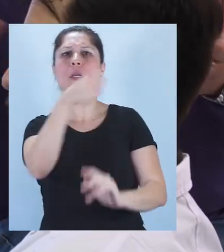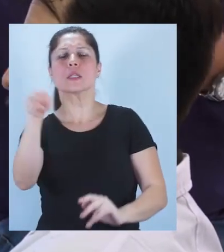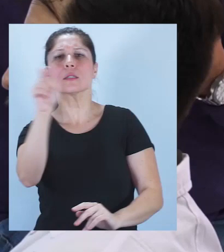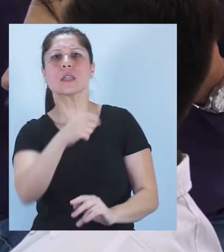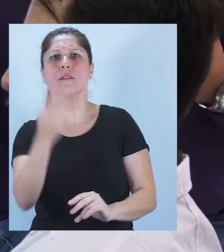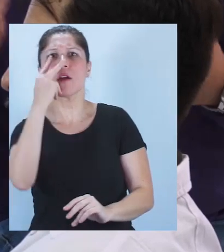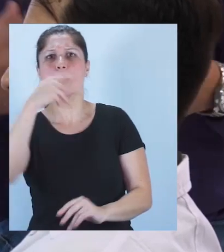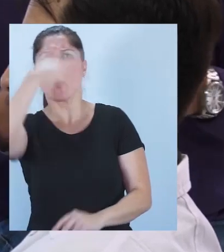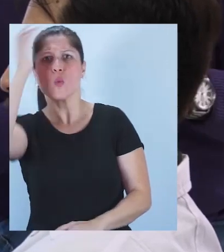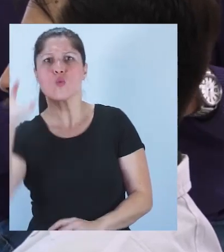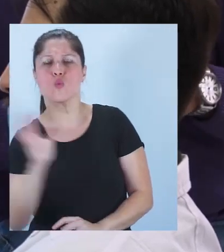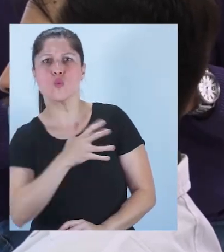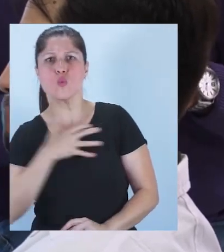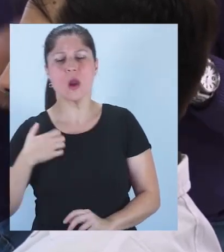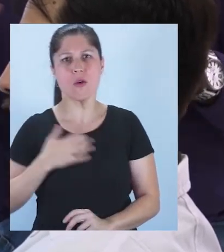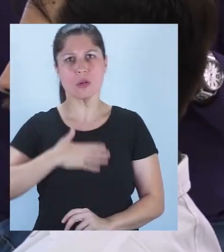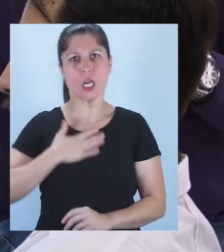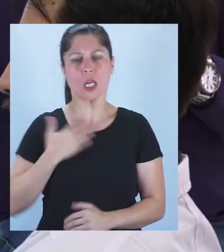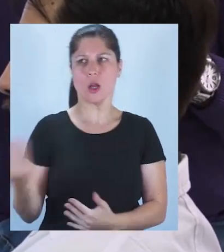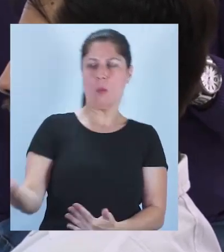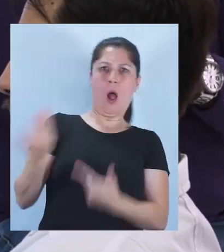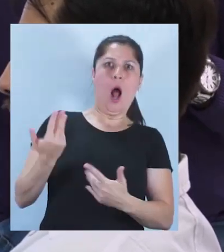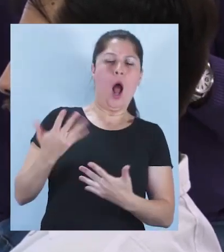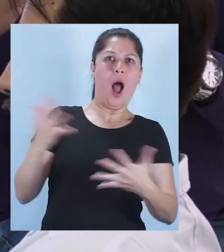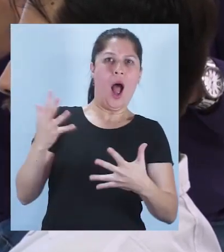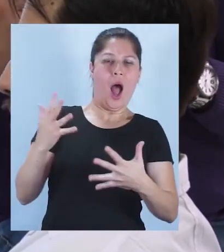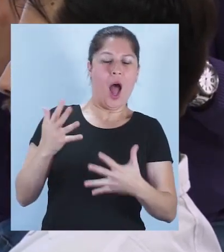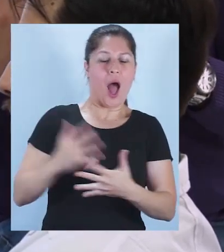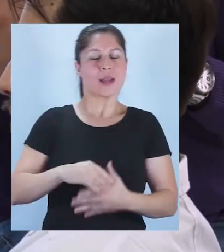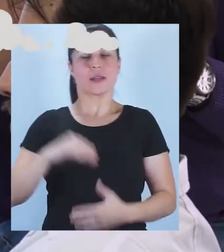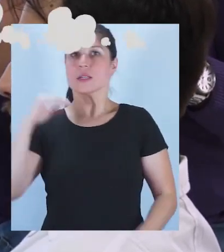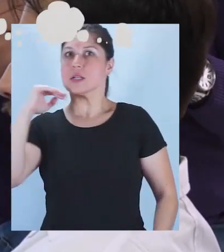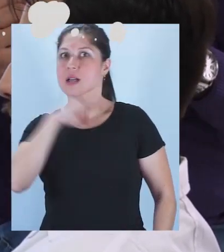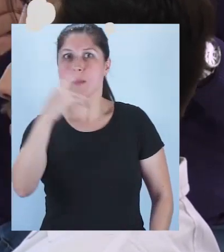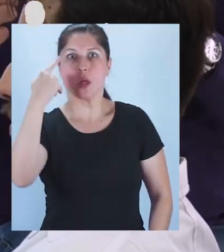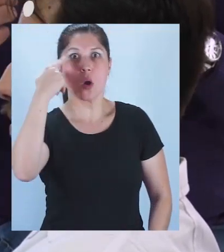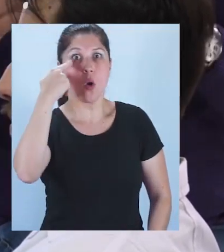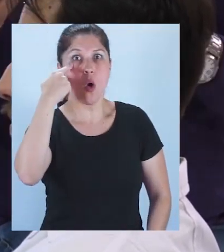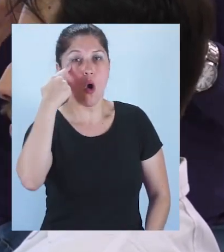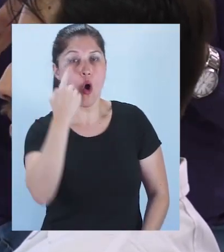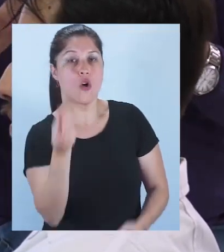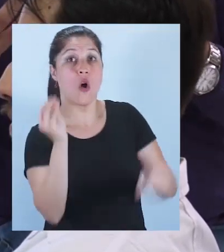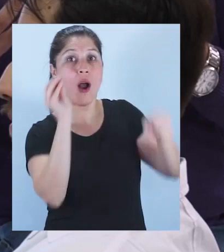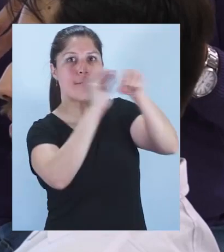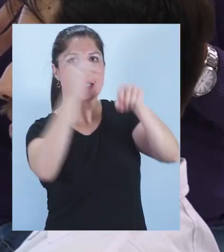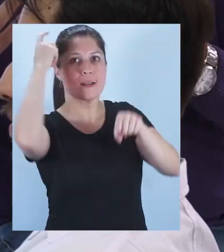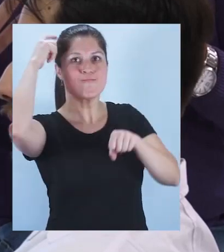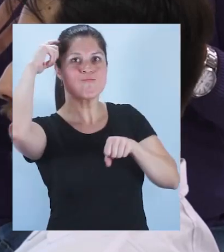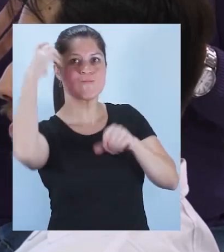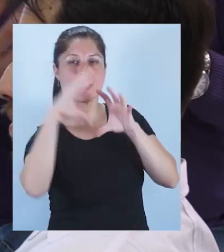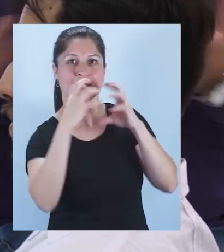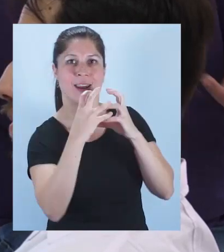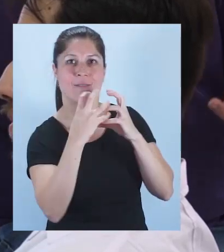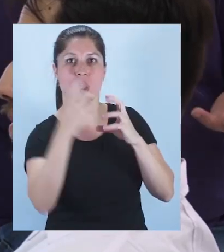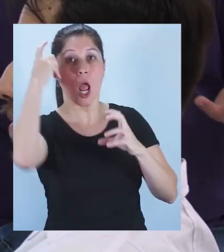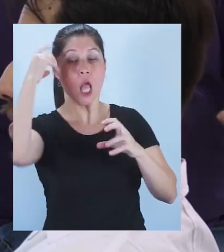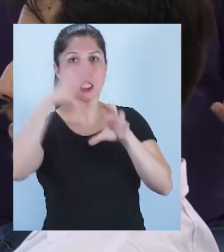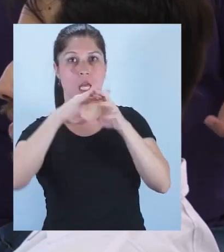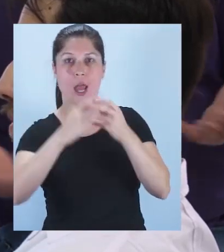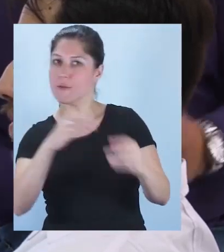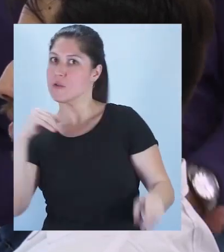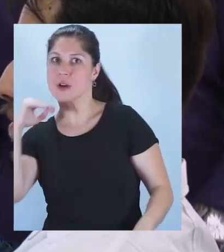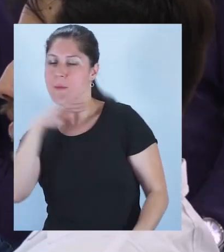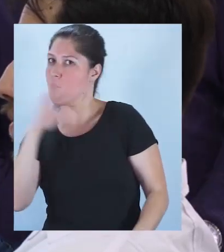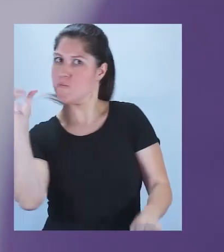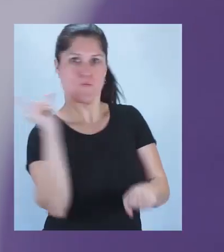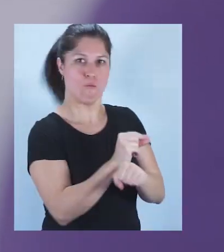y vemos venir un león que nos quiere atacar, el ojo tiene que hablarle muy rápidamente al cerebro para que el cerebro tome la acción de huir y